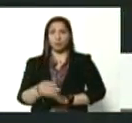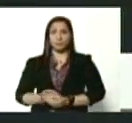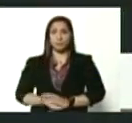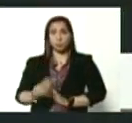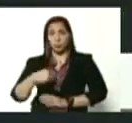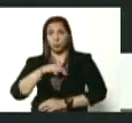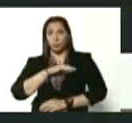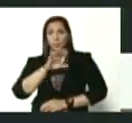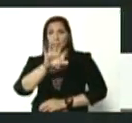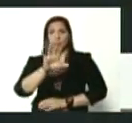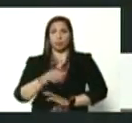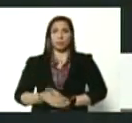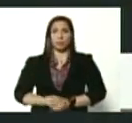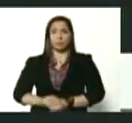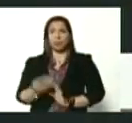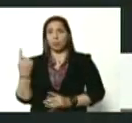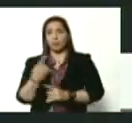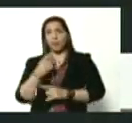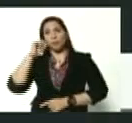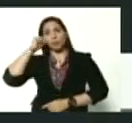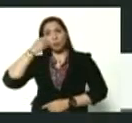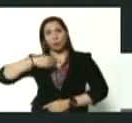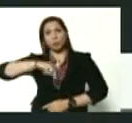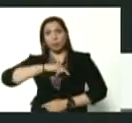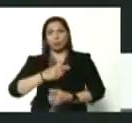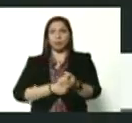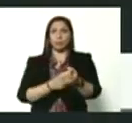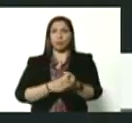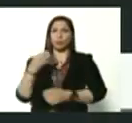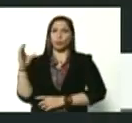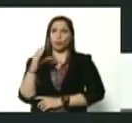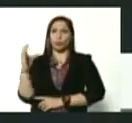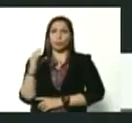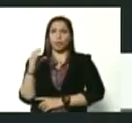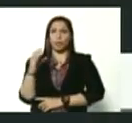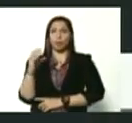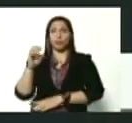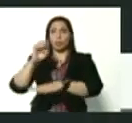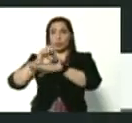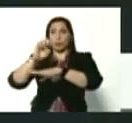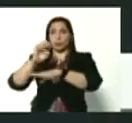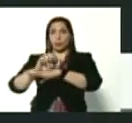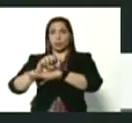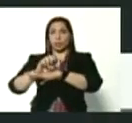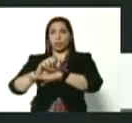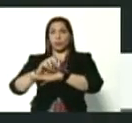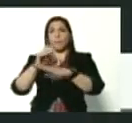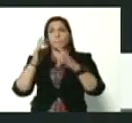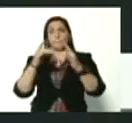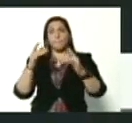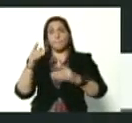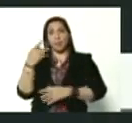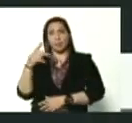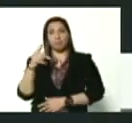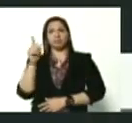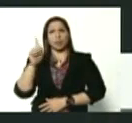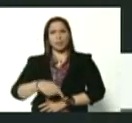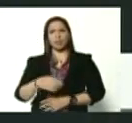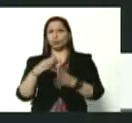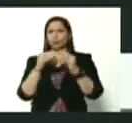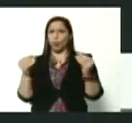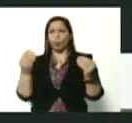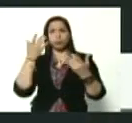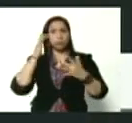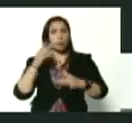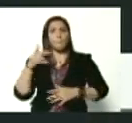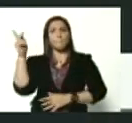patria debemos recordarle a nuestros hermanos colombianos ecuatorianos y panameños y de todos los países bolivarianos como perú y bolivia